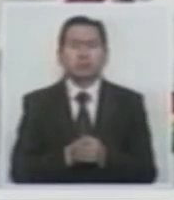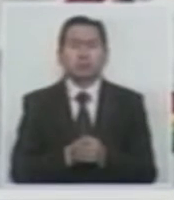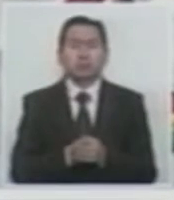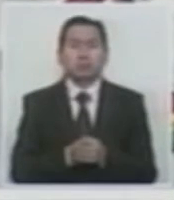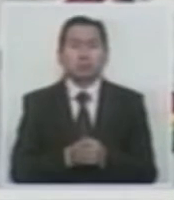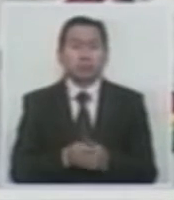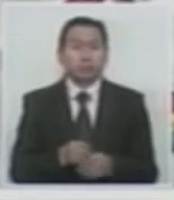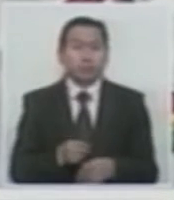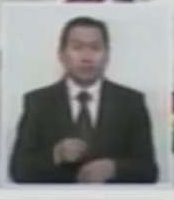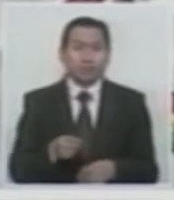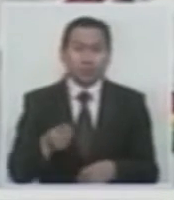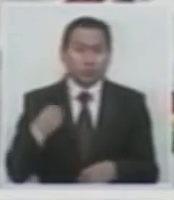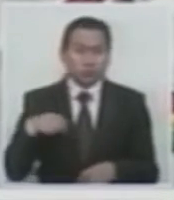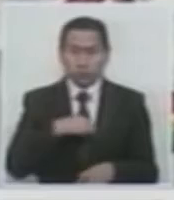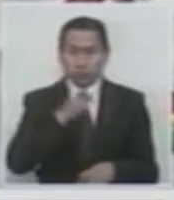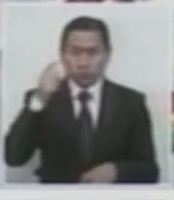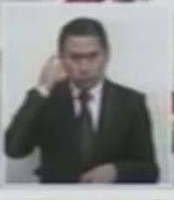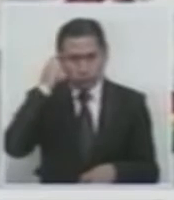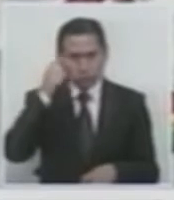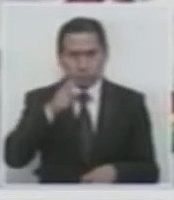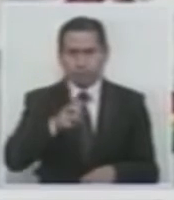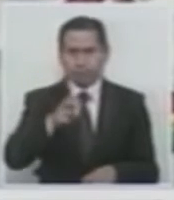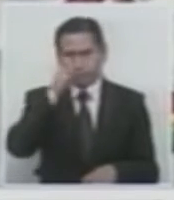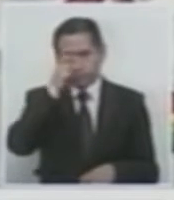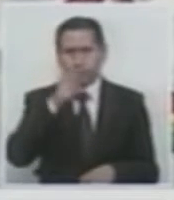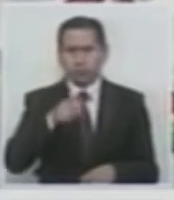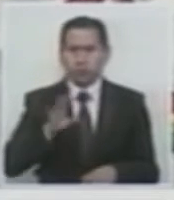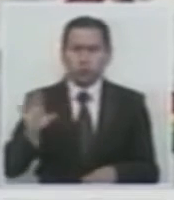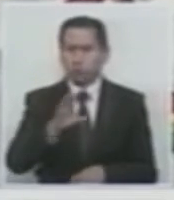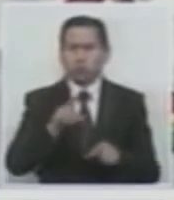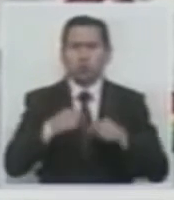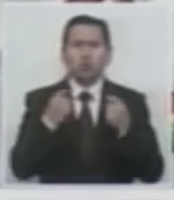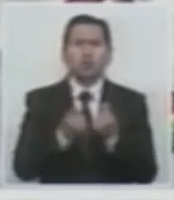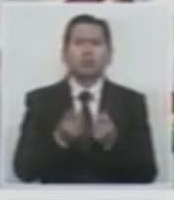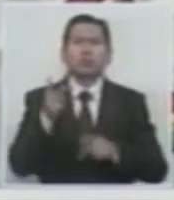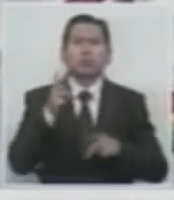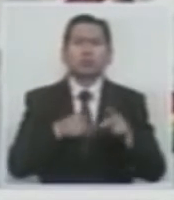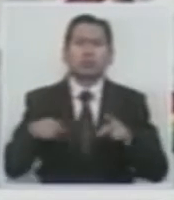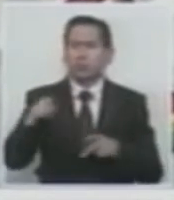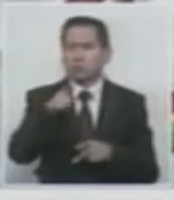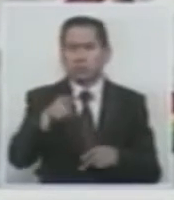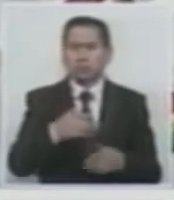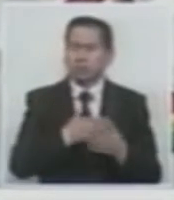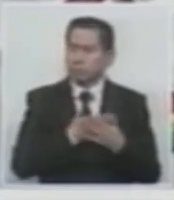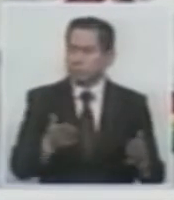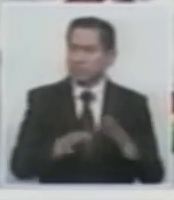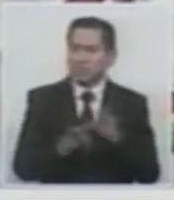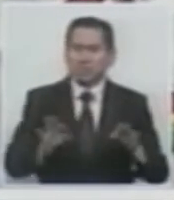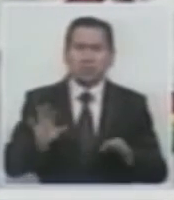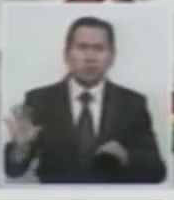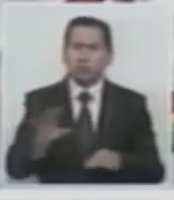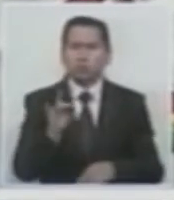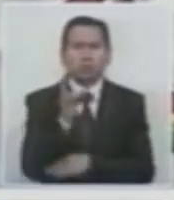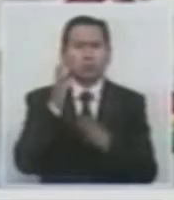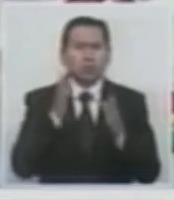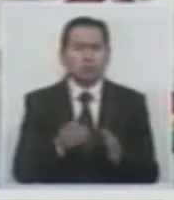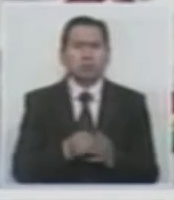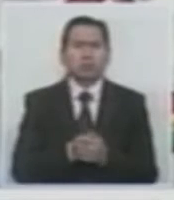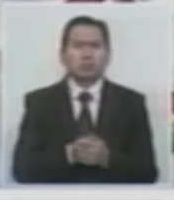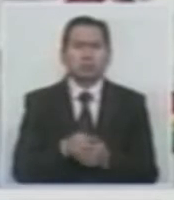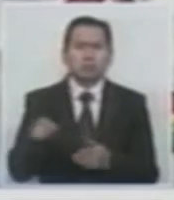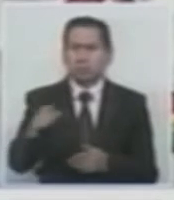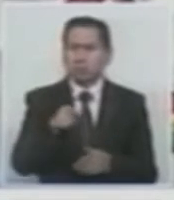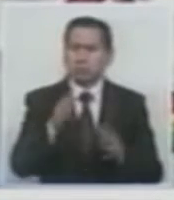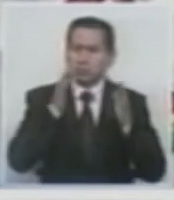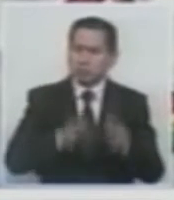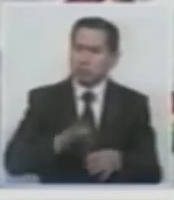caracteriza a nuestro gobierno le exigimos a esos grupos de personas que no tienen solidaridad con nuestro compatriota que dejen a las